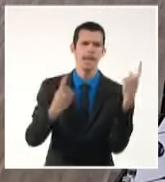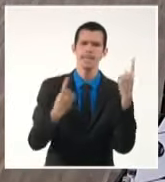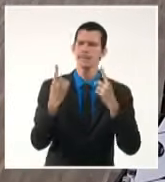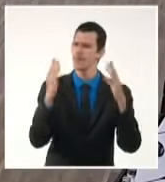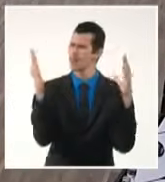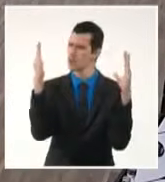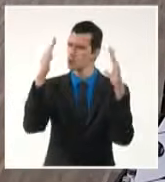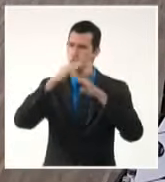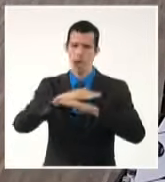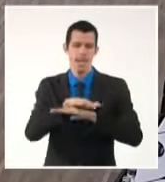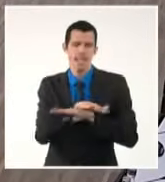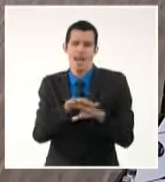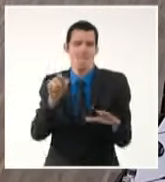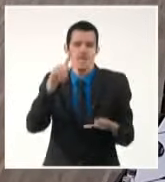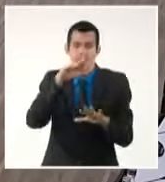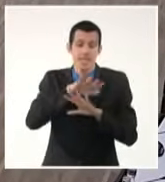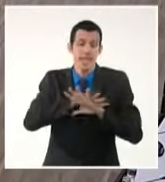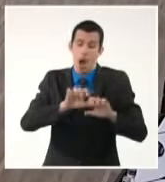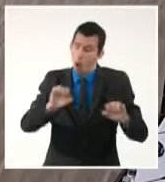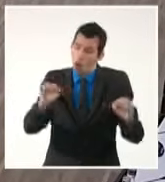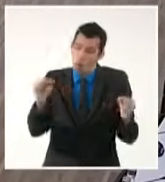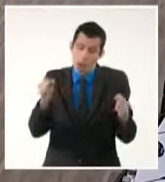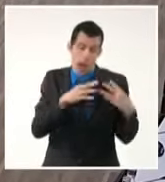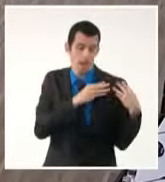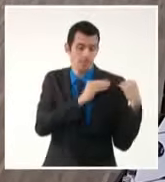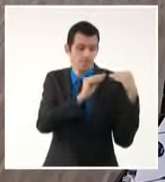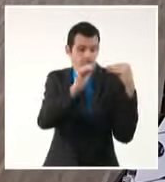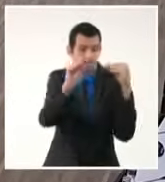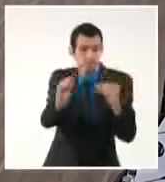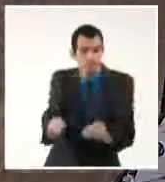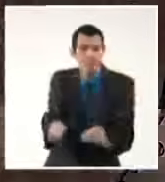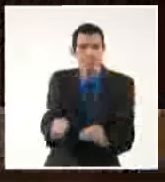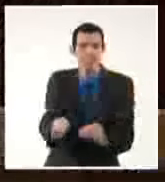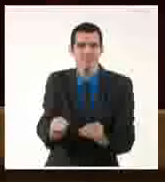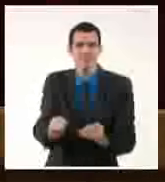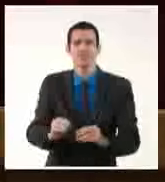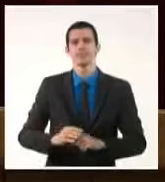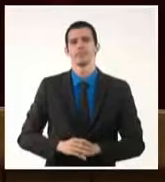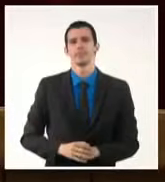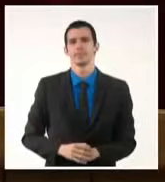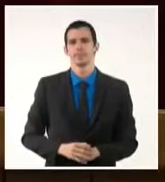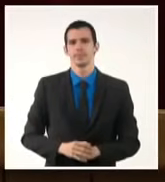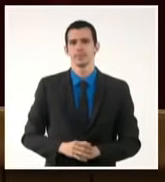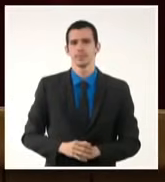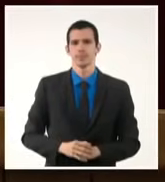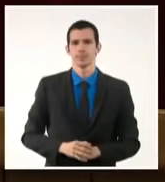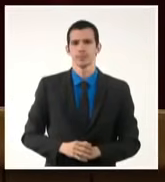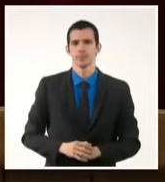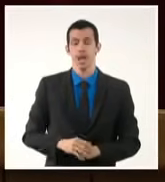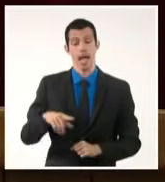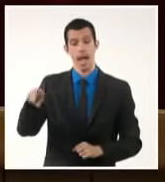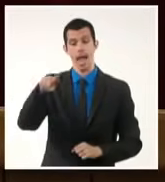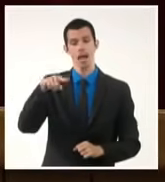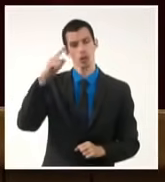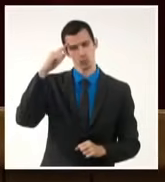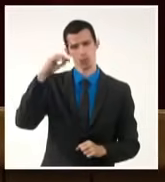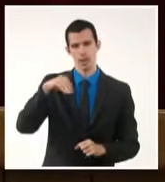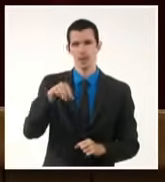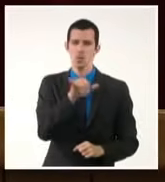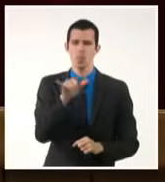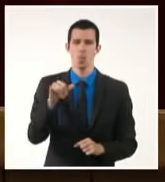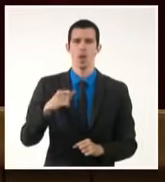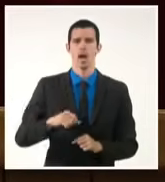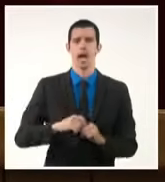política es visible en la depresión de varios servicios esenciales, entre ellos la electricidad, la salud,